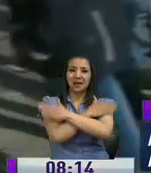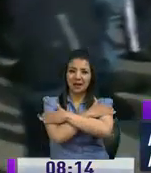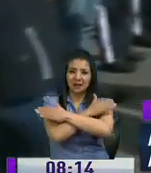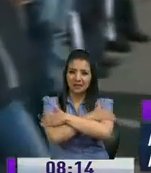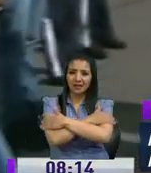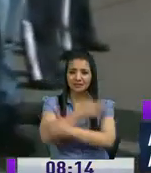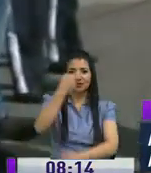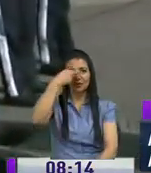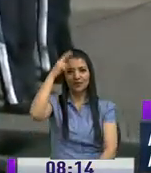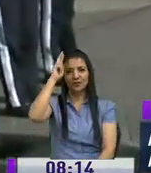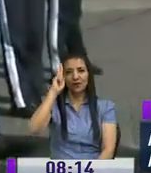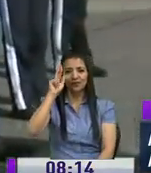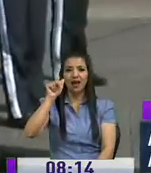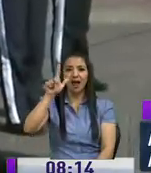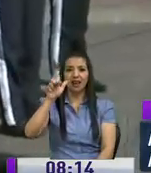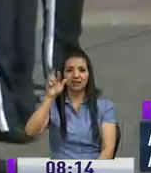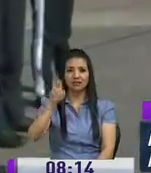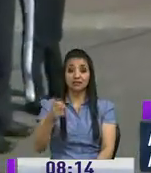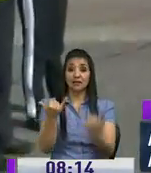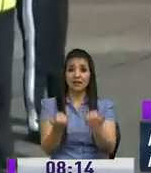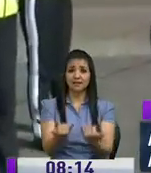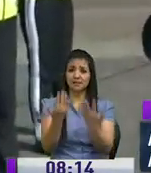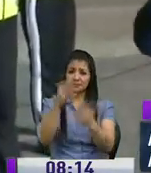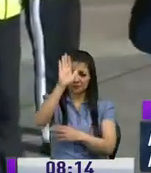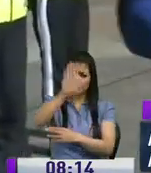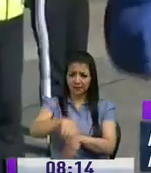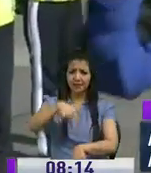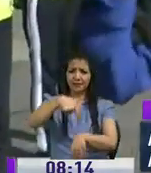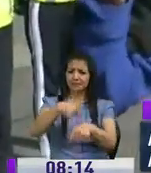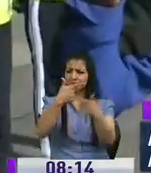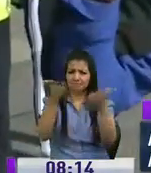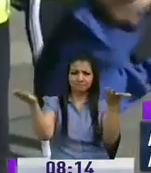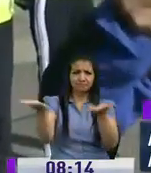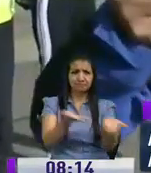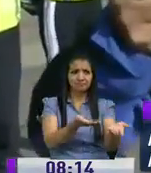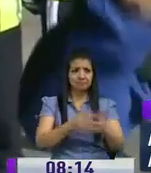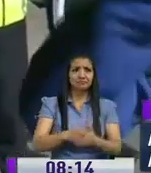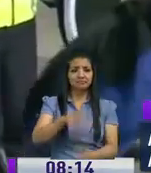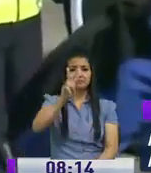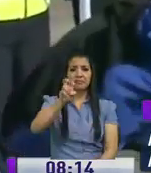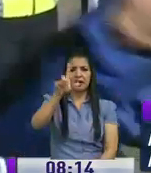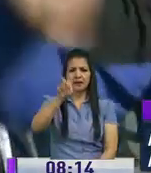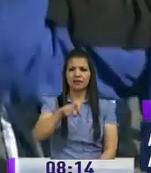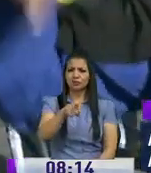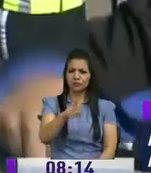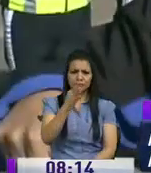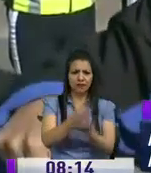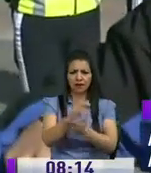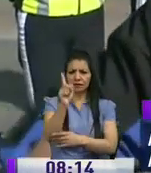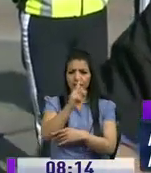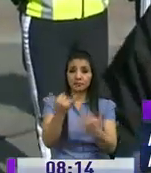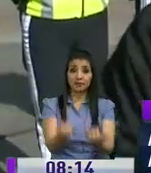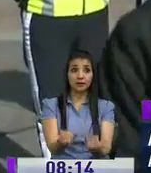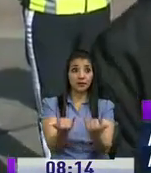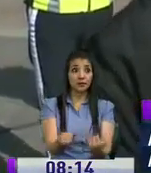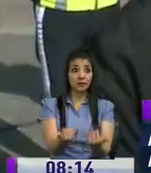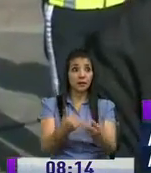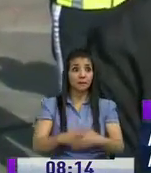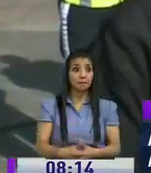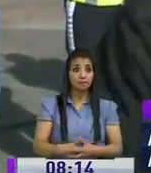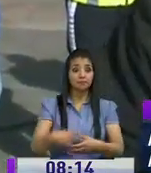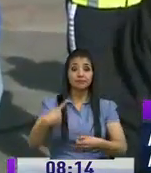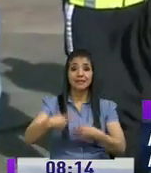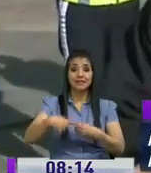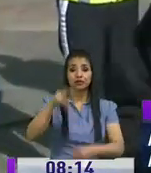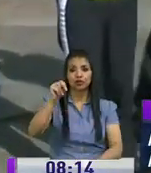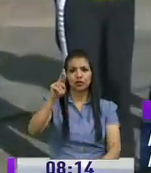Robert, para Alison, los esperamos aquí, hay tiempo para venir, vecinos y vecinas del Valle de los Chillos, no falten. Hoy tuvimos Quitonía Valle de